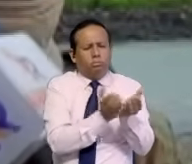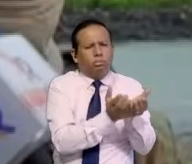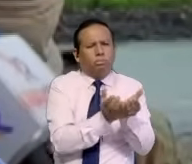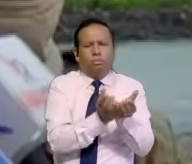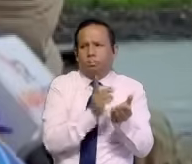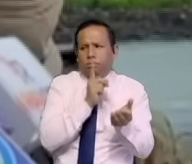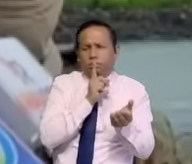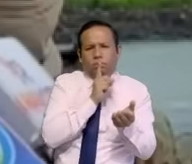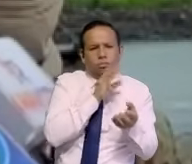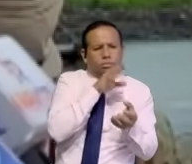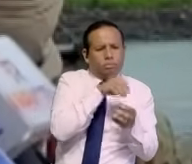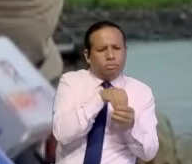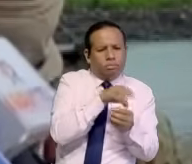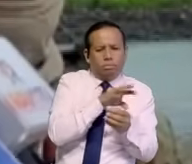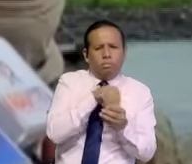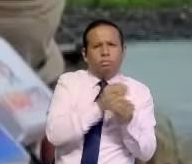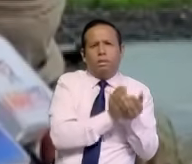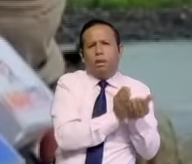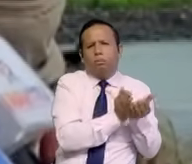hacia los grupos